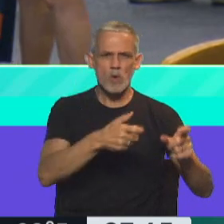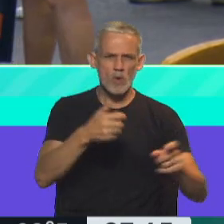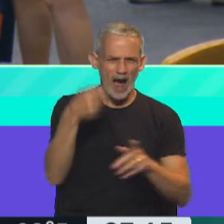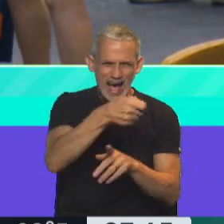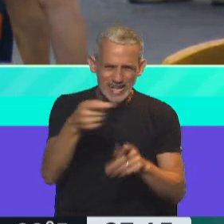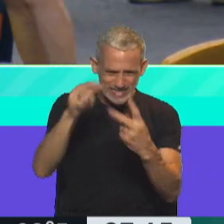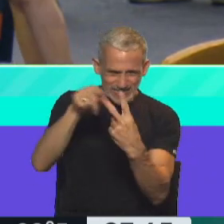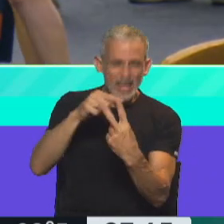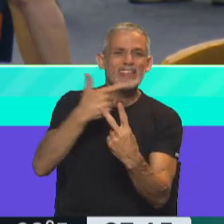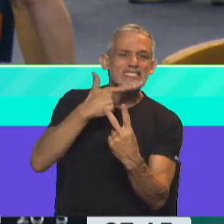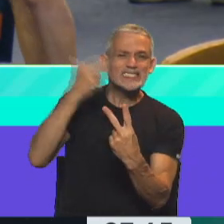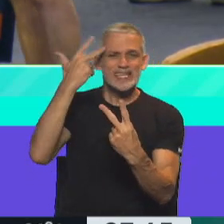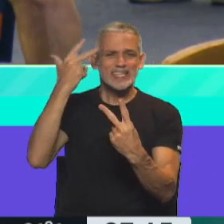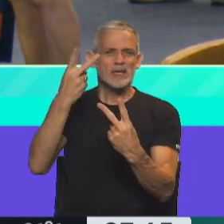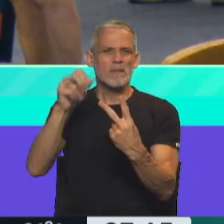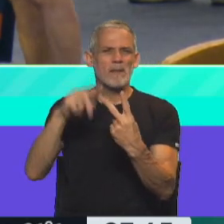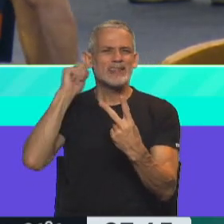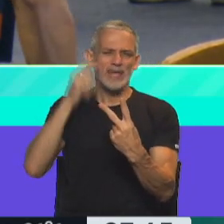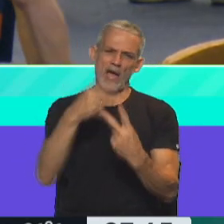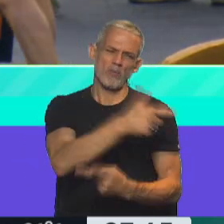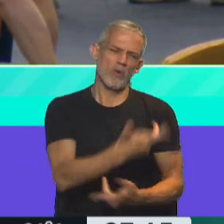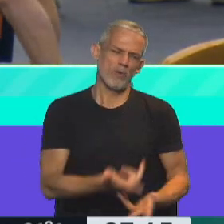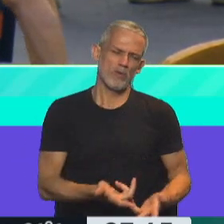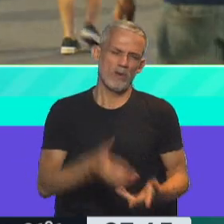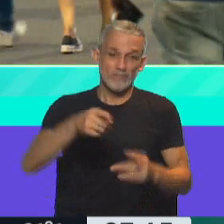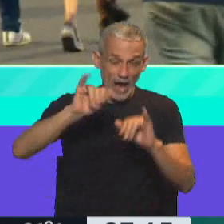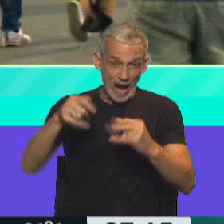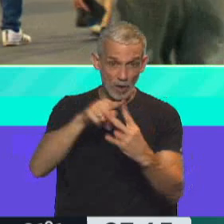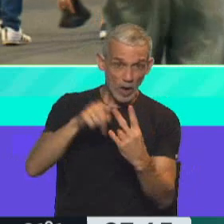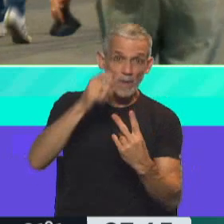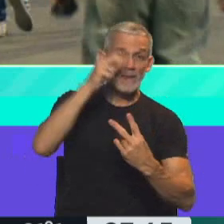y 20 años. En este caso hablamos de un joven